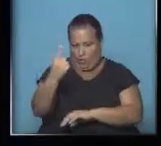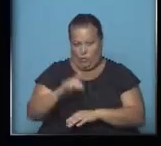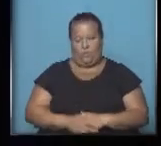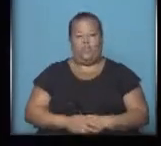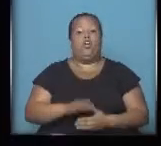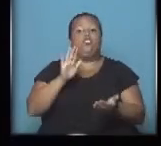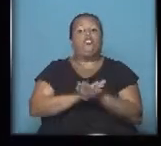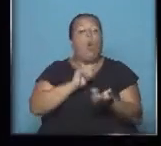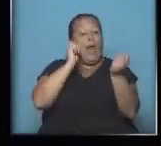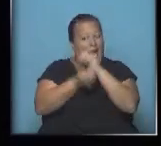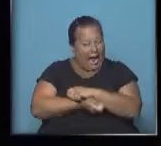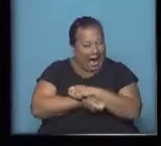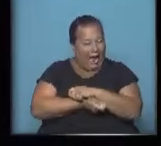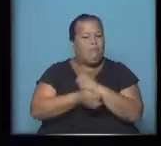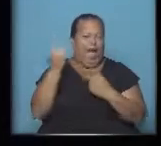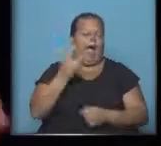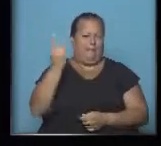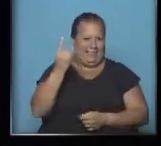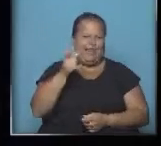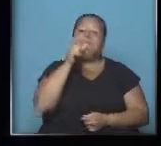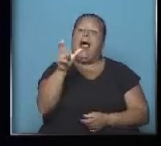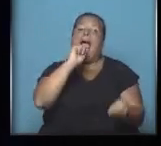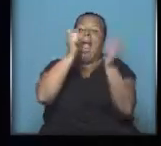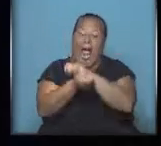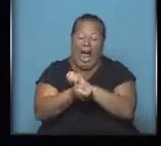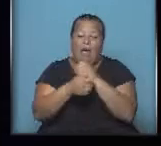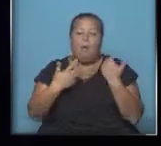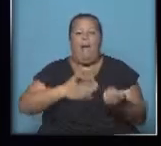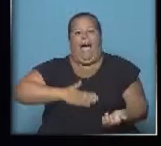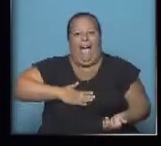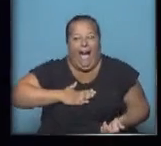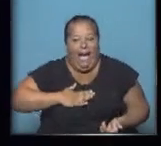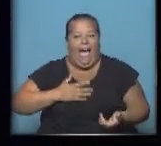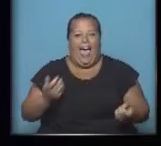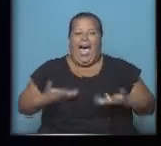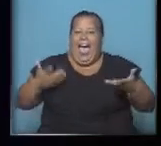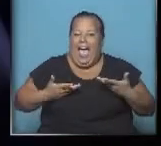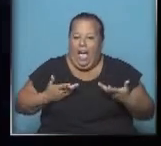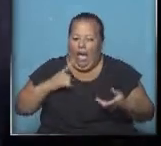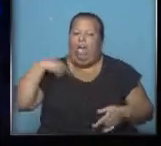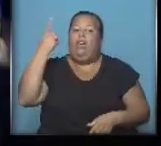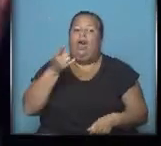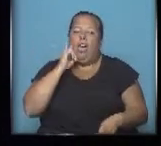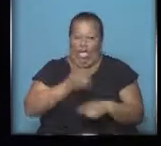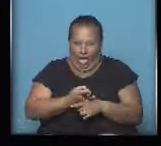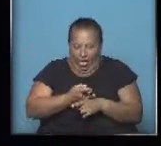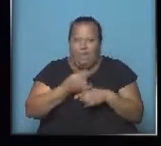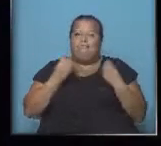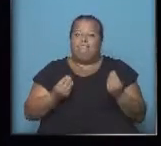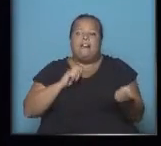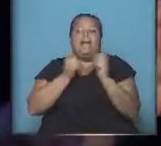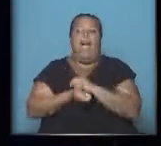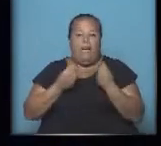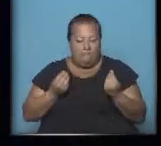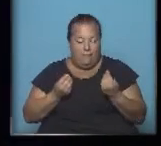Detrás del cambio hay una gran mentira. La palabra cambio puede entusiasmar, motivar, pero cuando se le saca el velo al